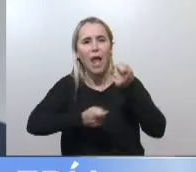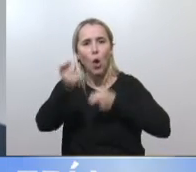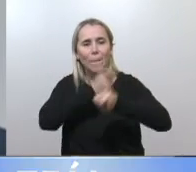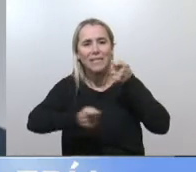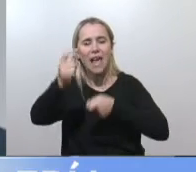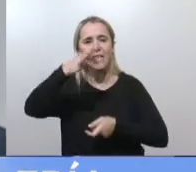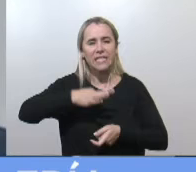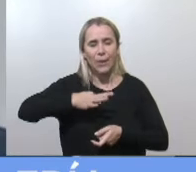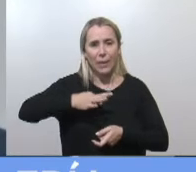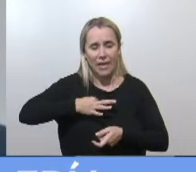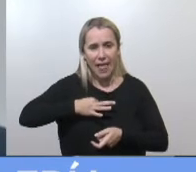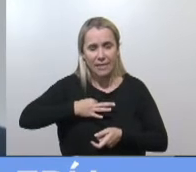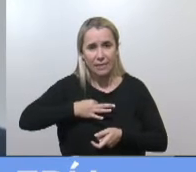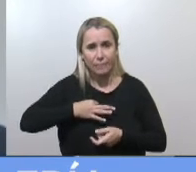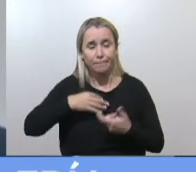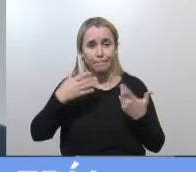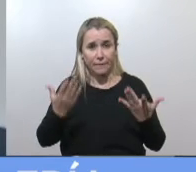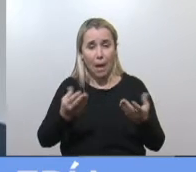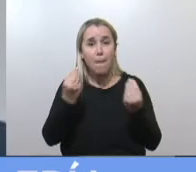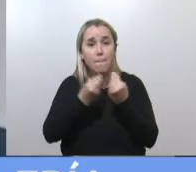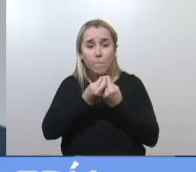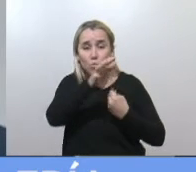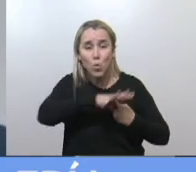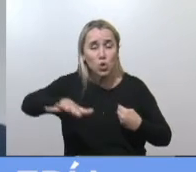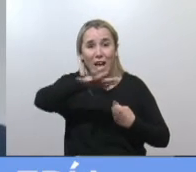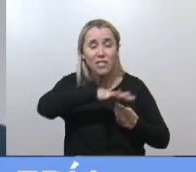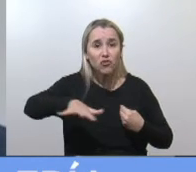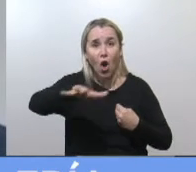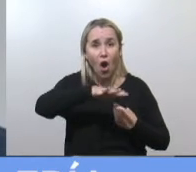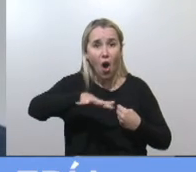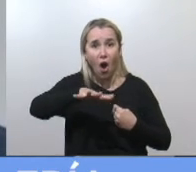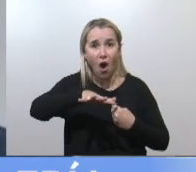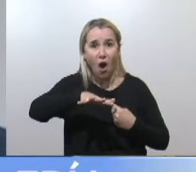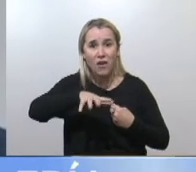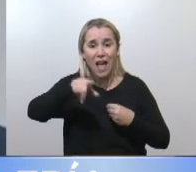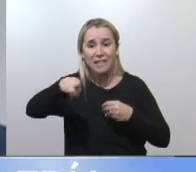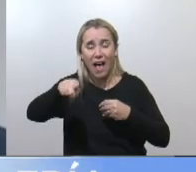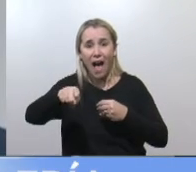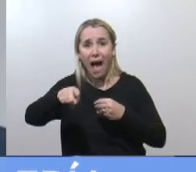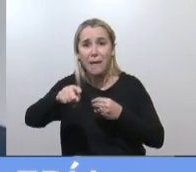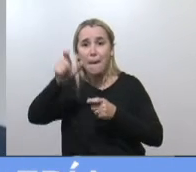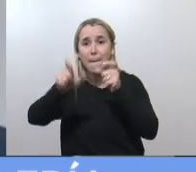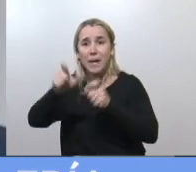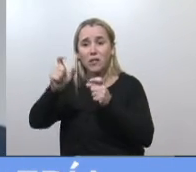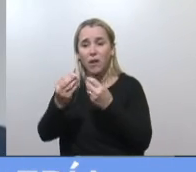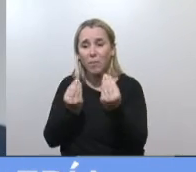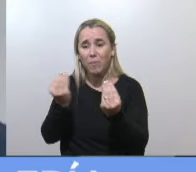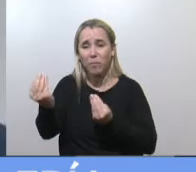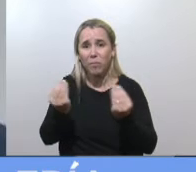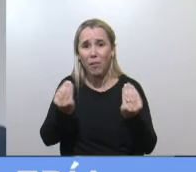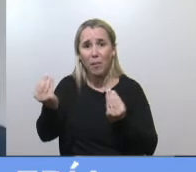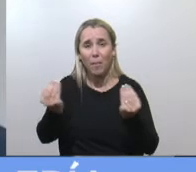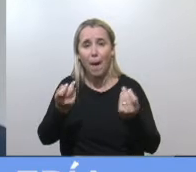civiles, evitando en muchas de las zonas consideradas el despoblamiento territorial y la consecuente